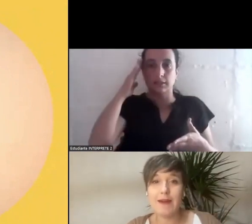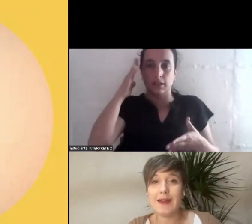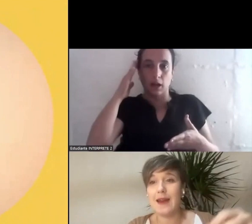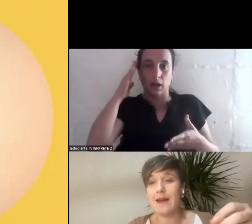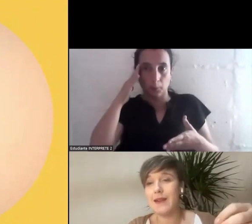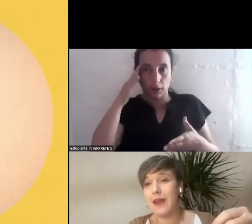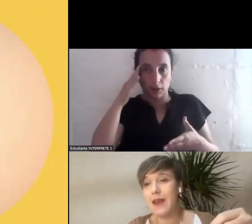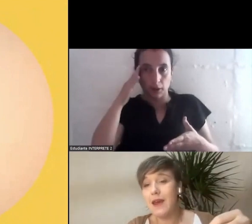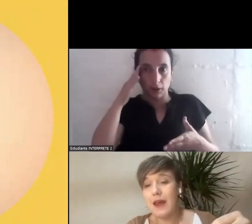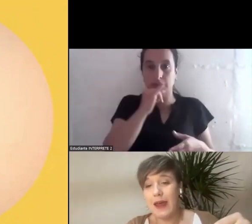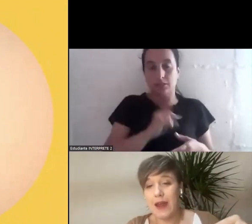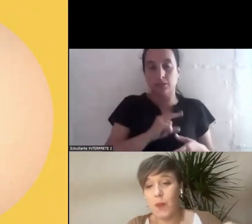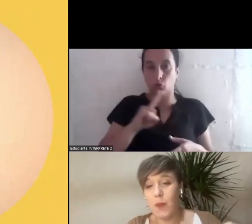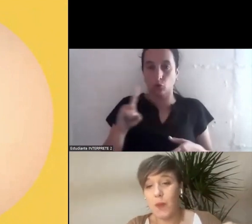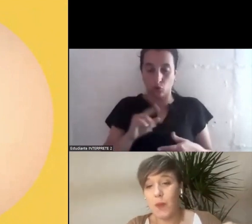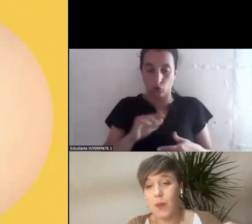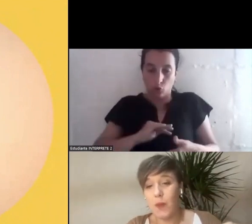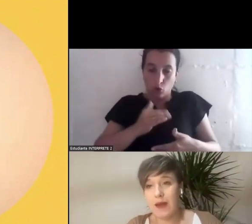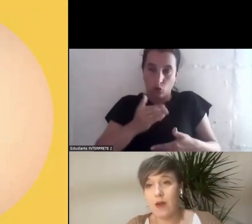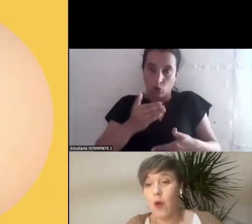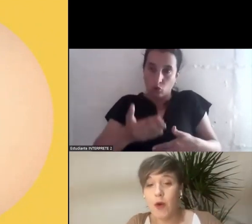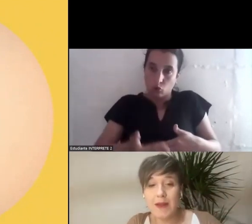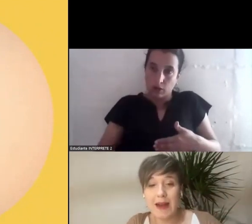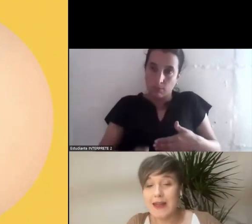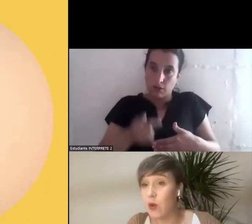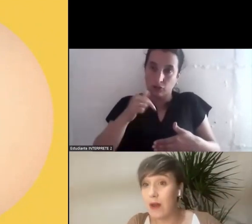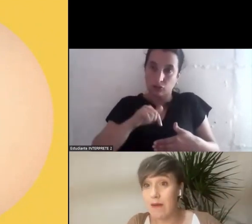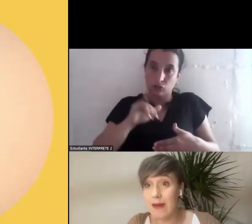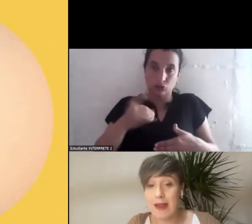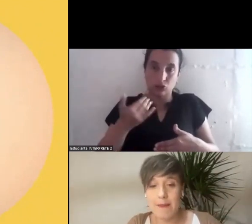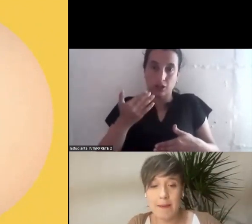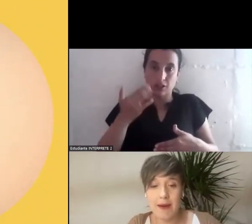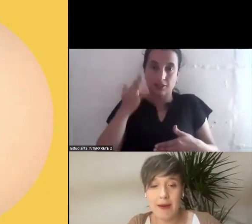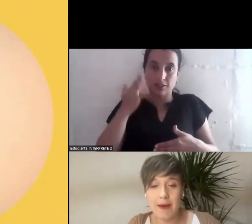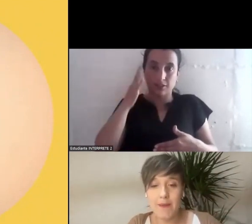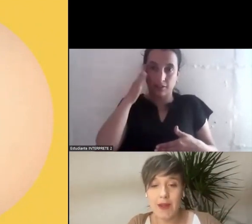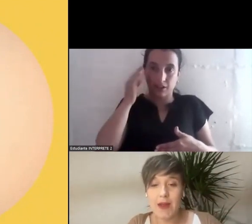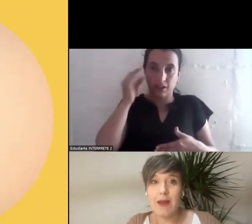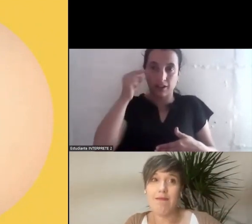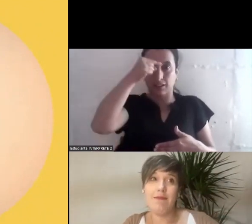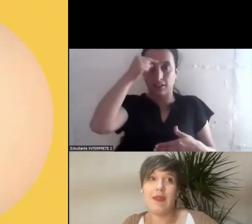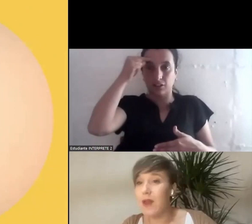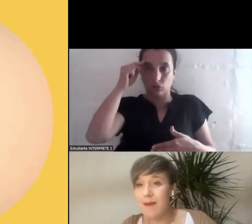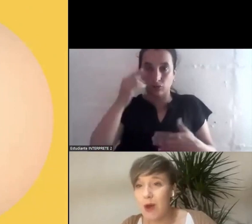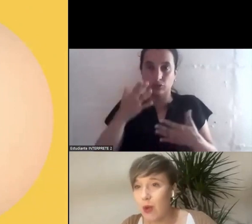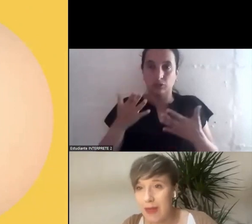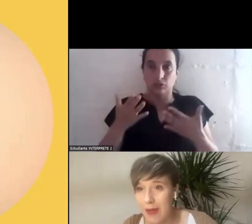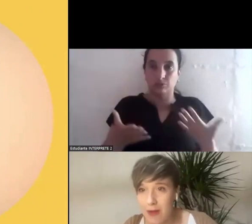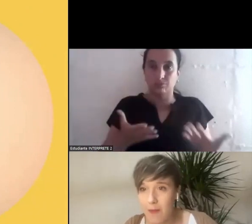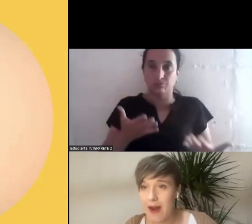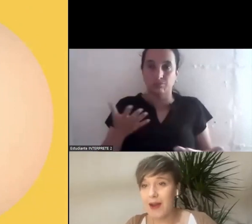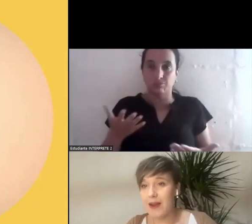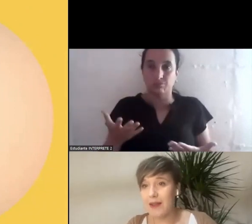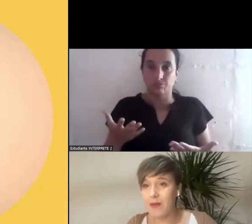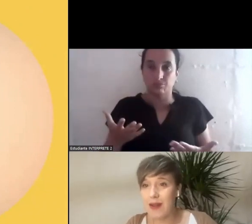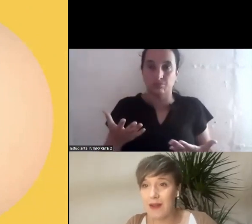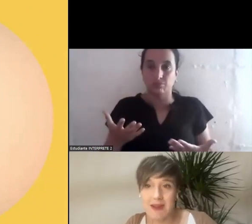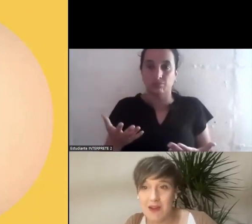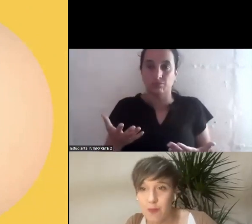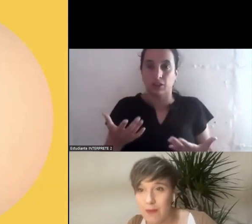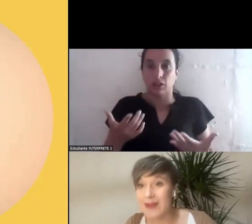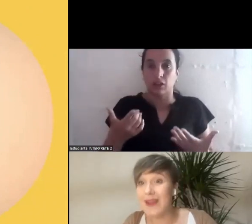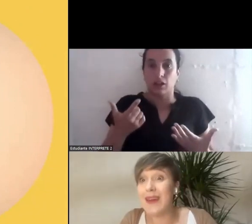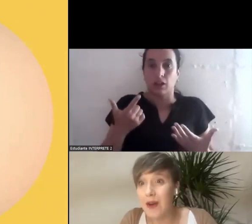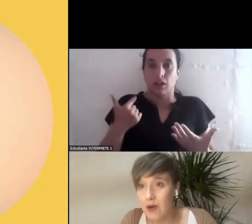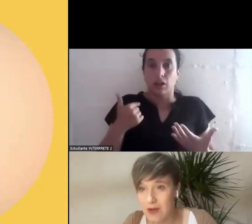pruebas fiables que realmente no comprometan la salud del bebé y de la mamá? ¿Debo dar mi autorización para la realización de